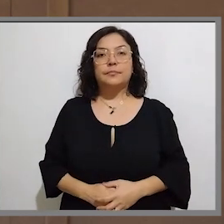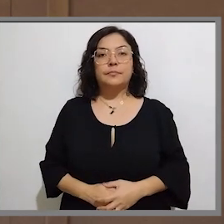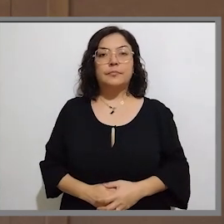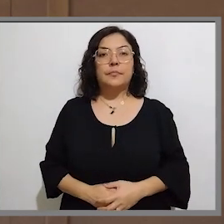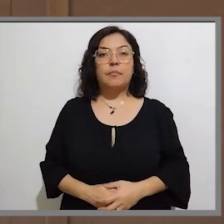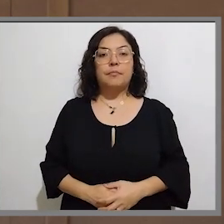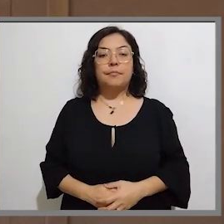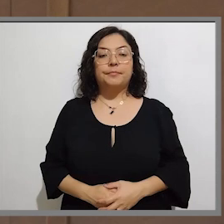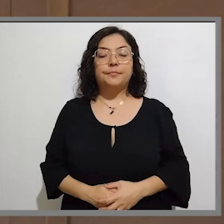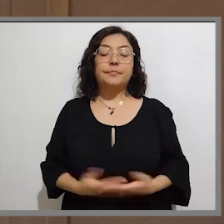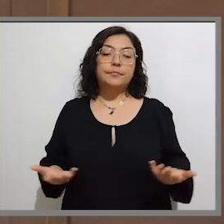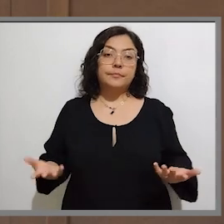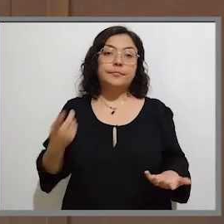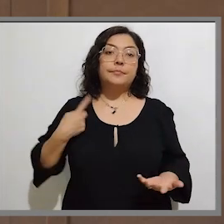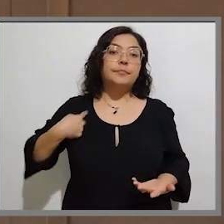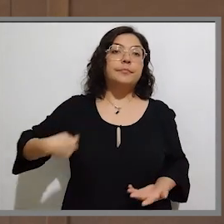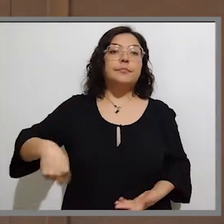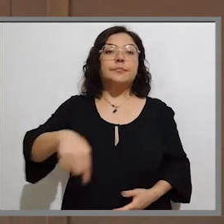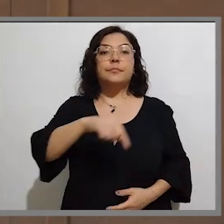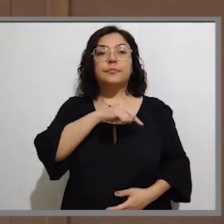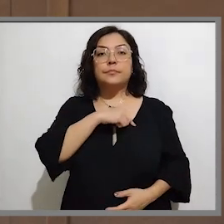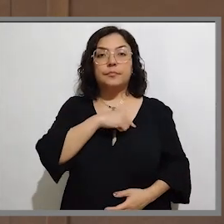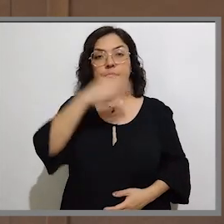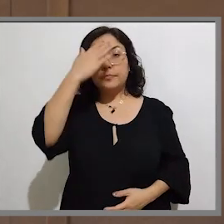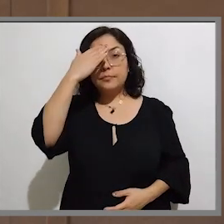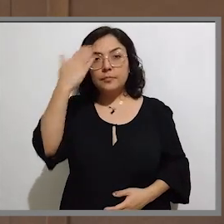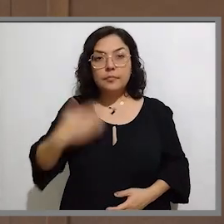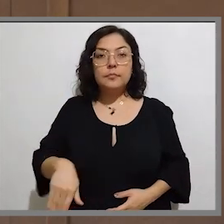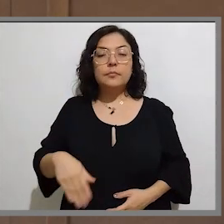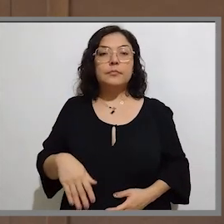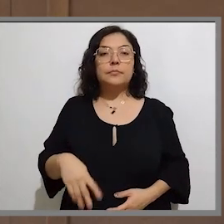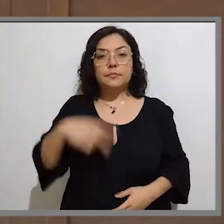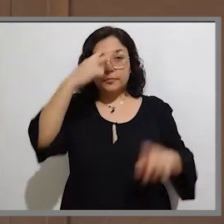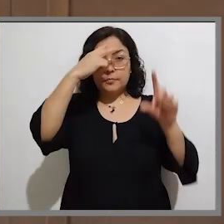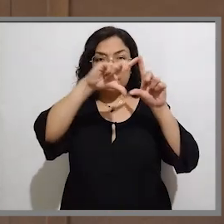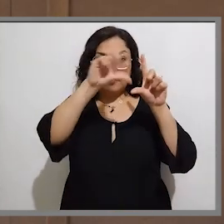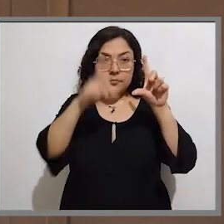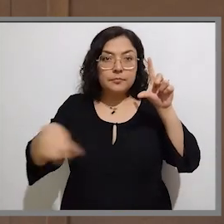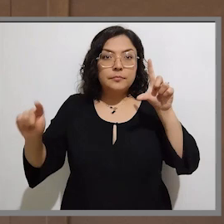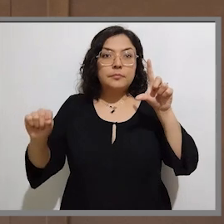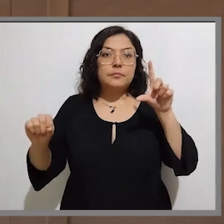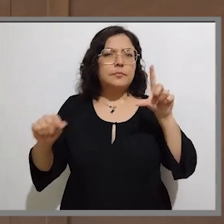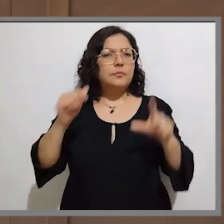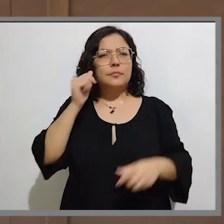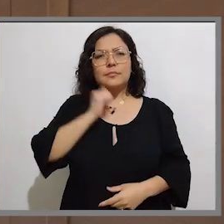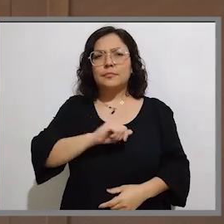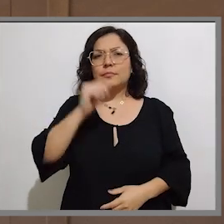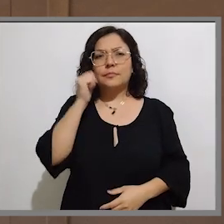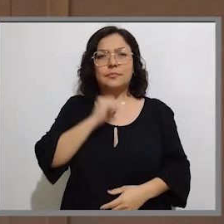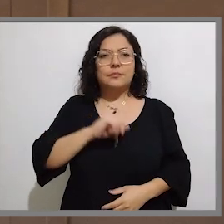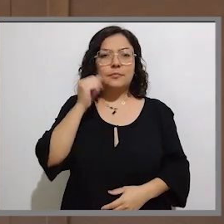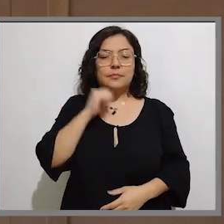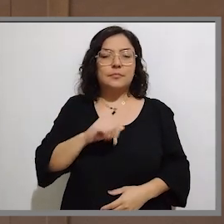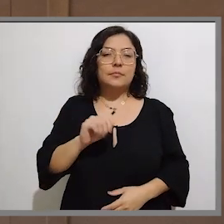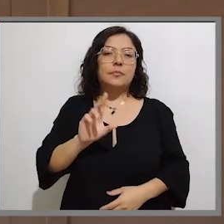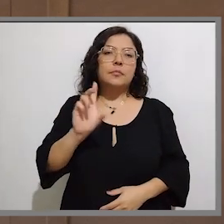parte, y esto es muy relevante, de un sistema nacional electoral. ¿Qué quiere decir esto? Quiere decir que a lo largo y ancho del país,